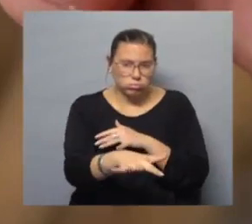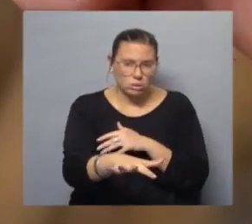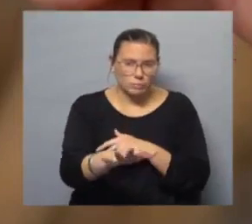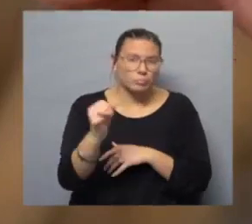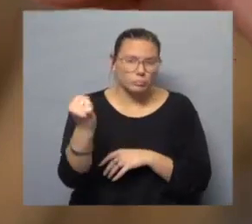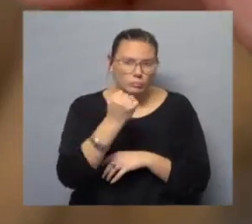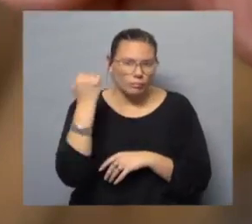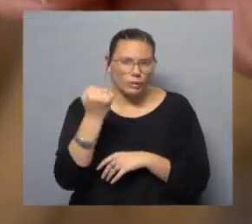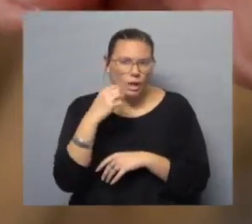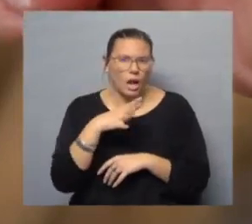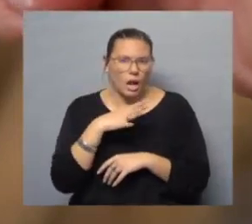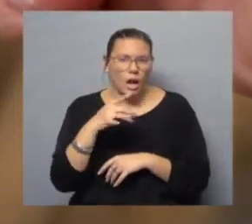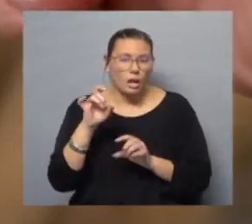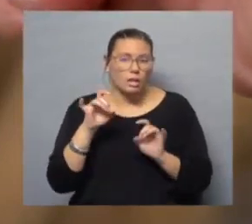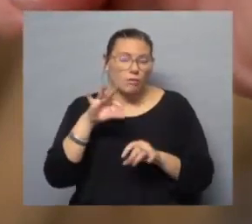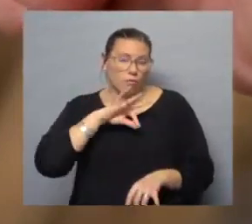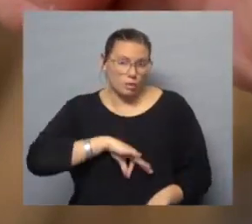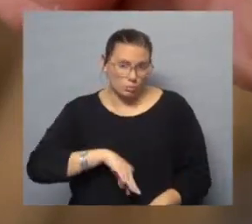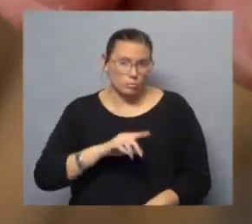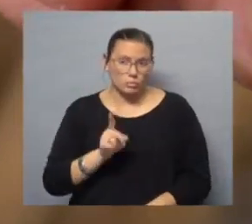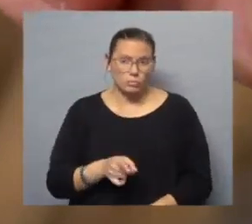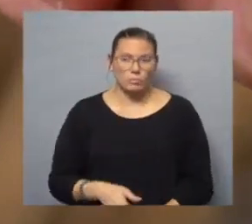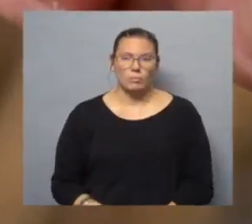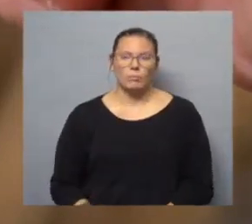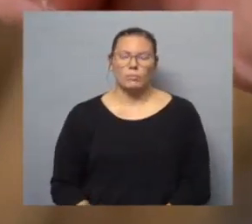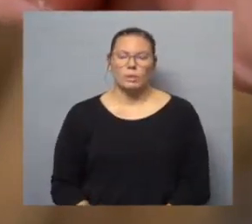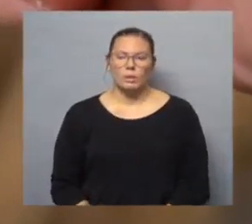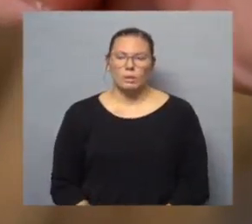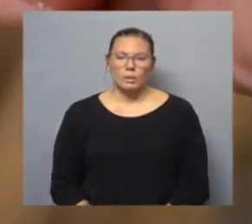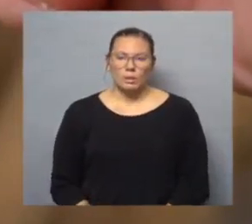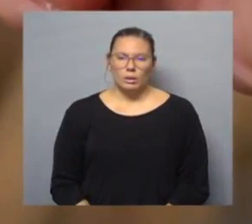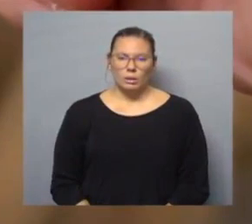importantes, encuentra trazas del virus de la hepatitis E.